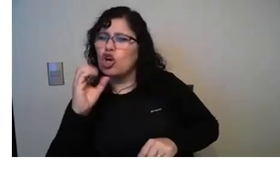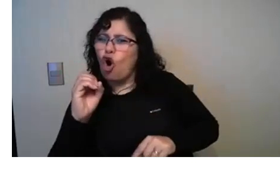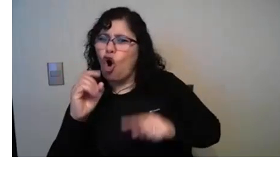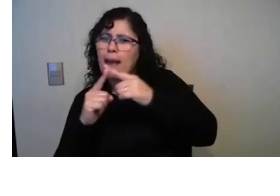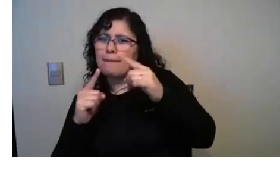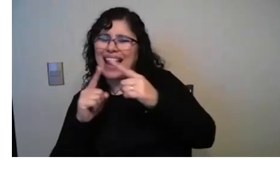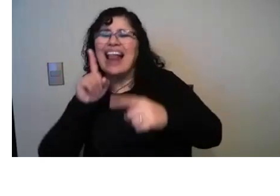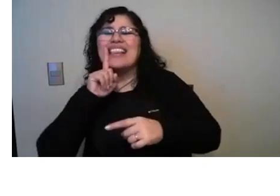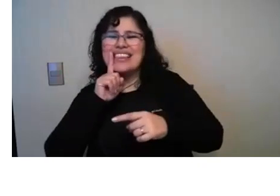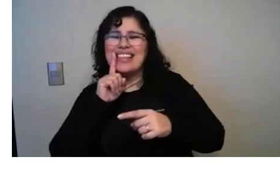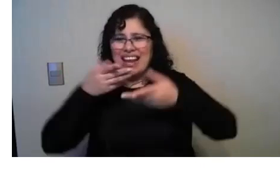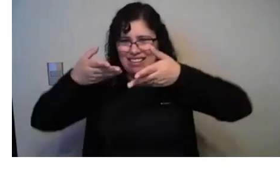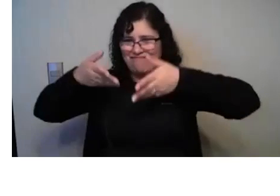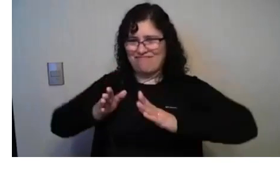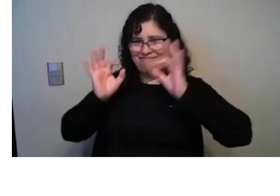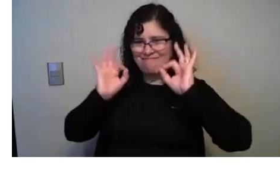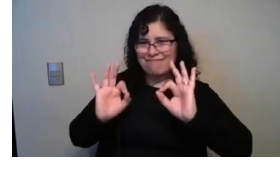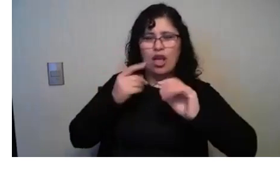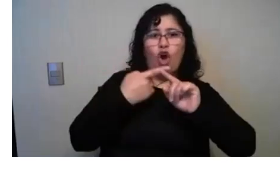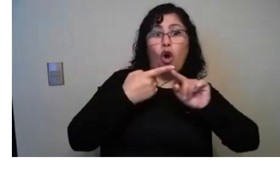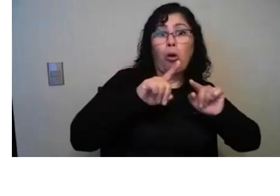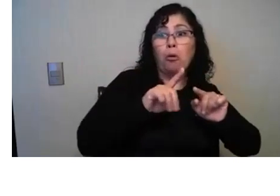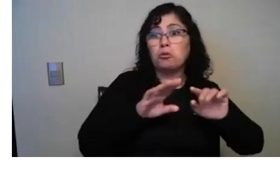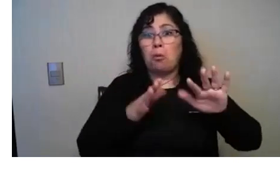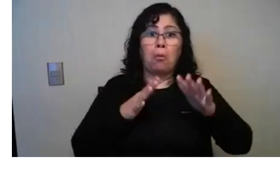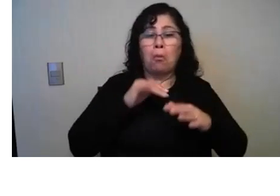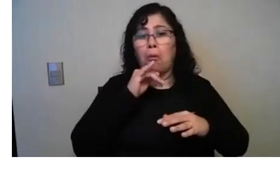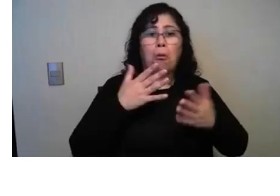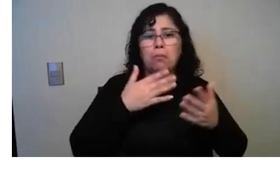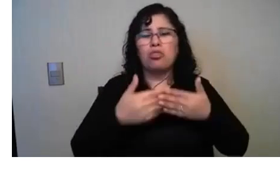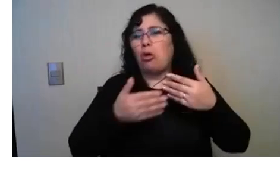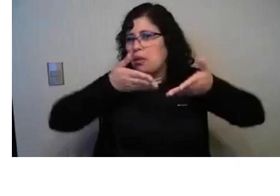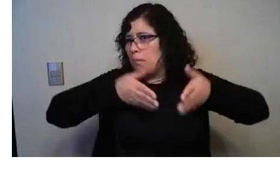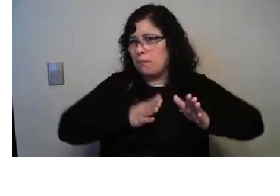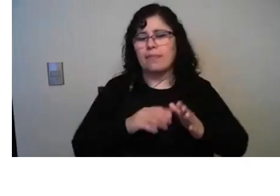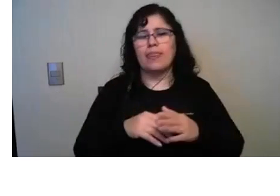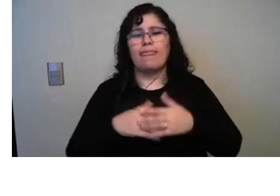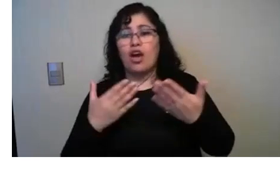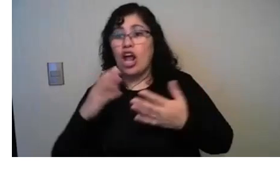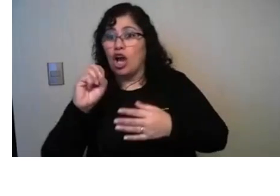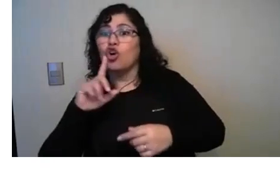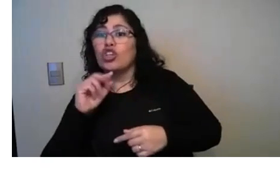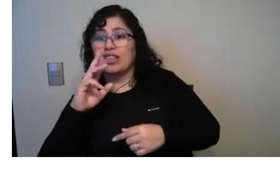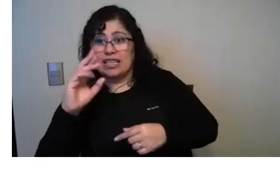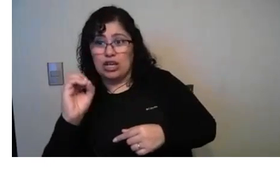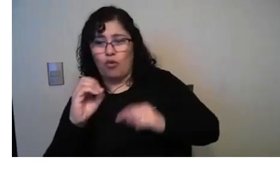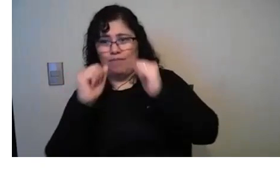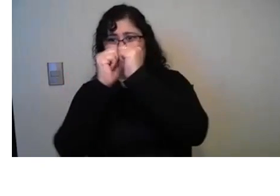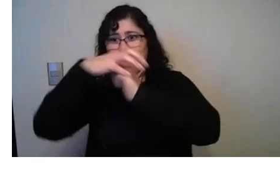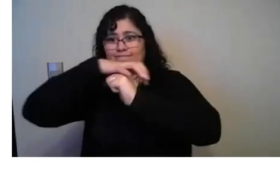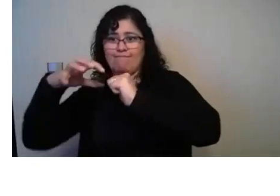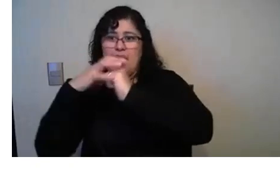podemos, ¿cierto?, inferir que los córticos espinales vienen de la corteza, serán